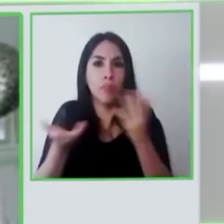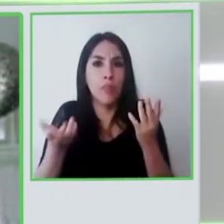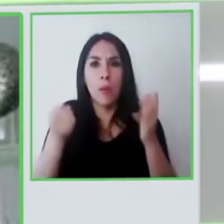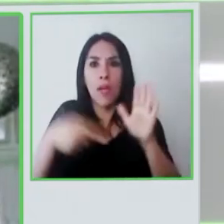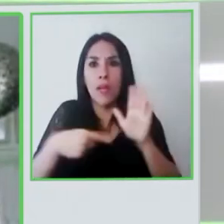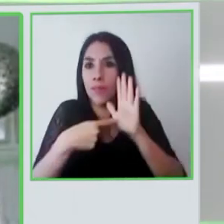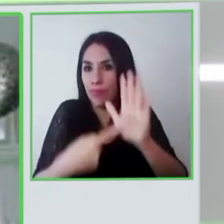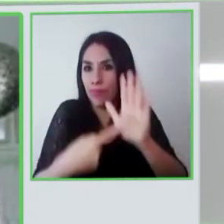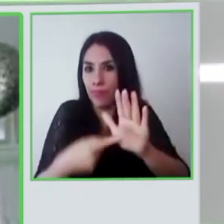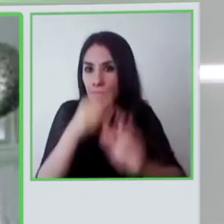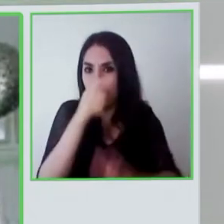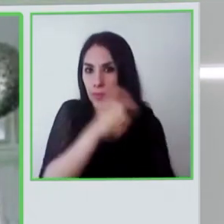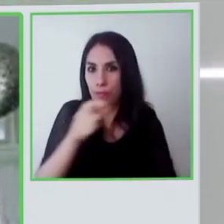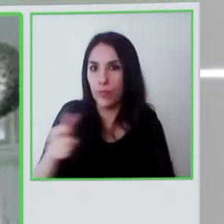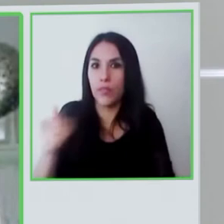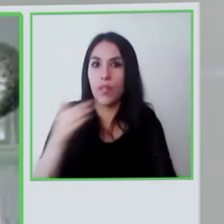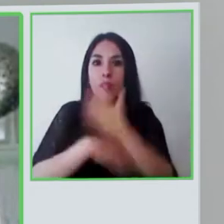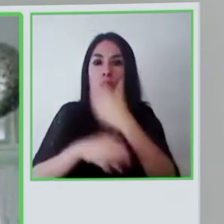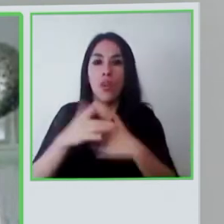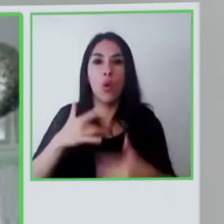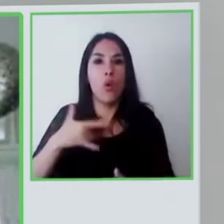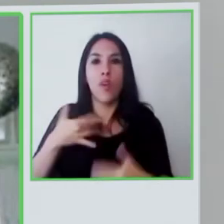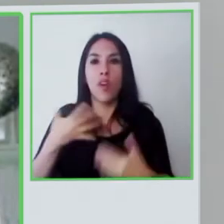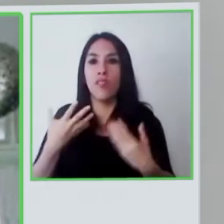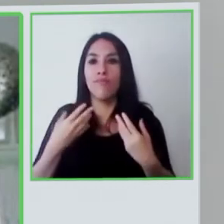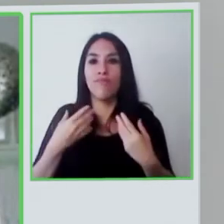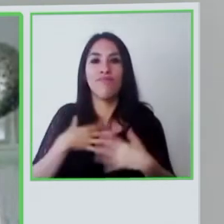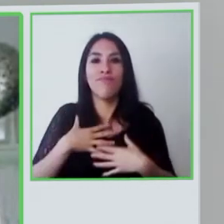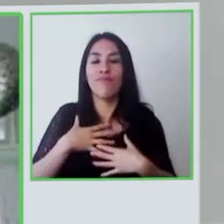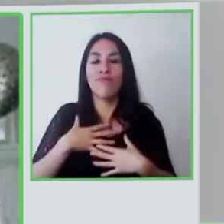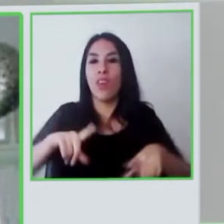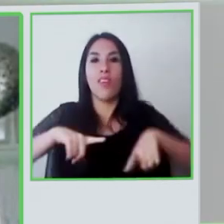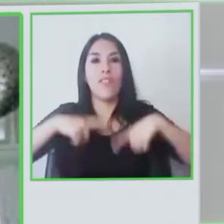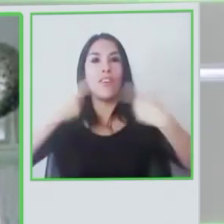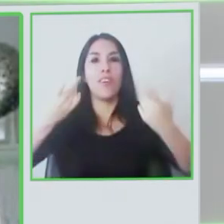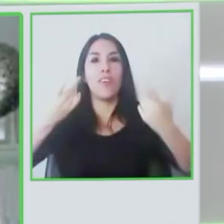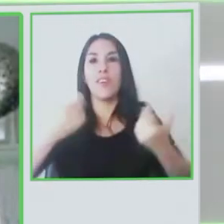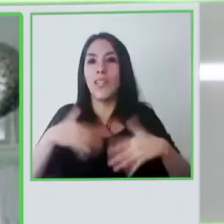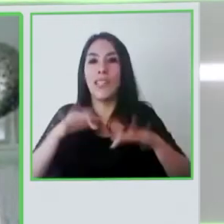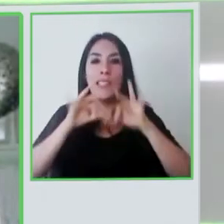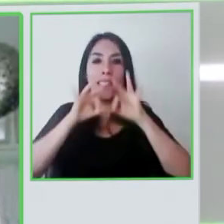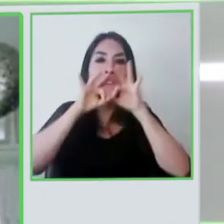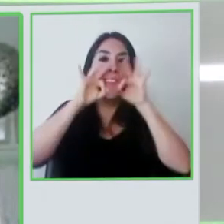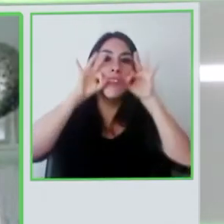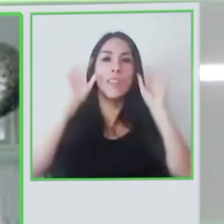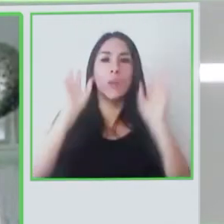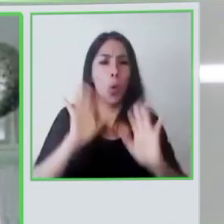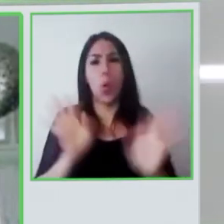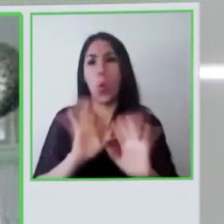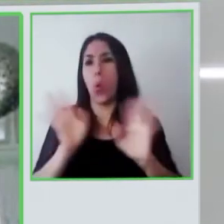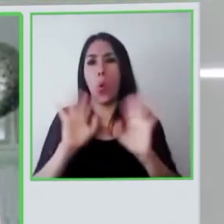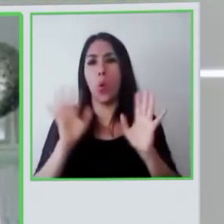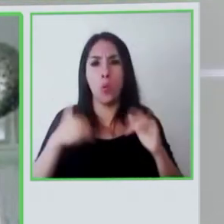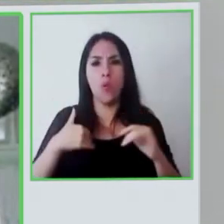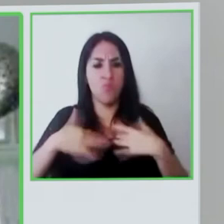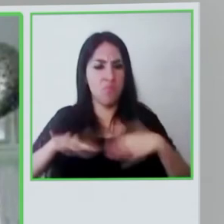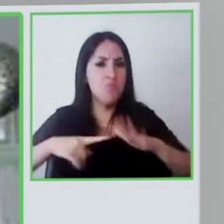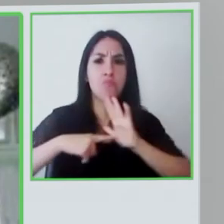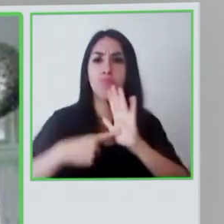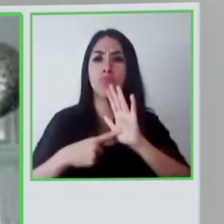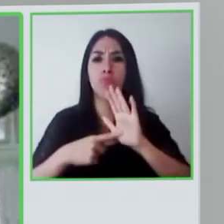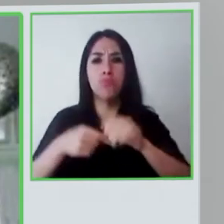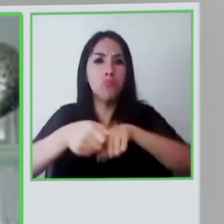no tienen que tener miedo de compartir su historia no tienen que tener miedo de ser quienes son y de poder sentirse